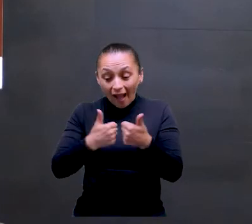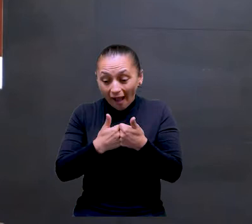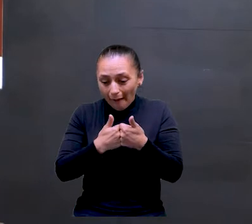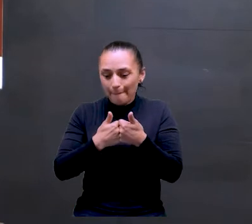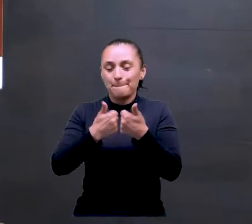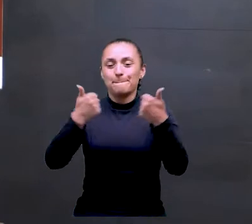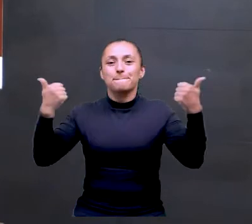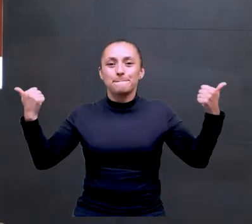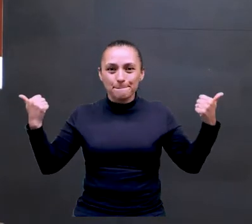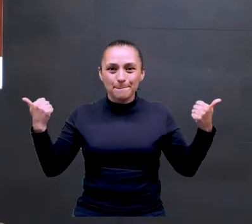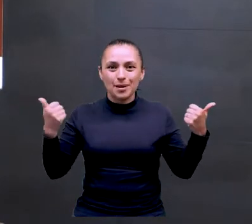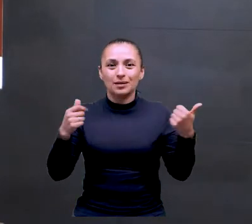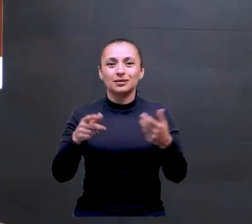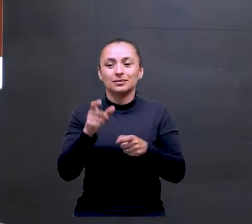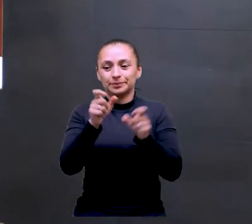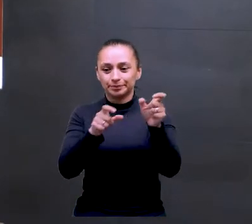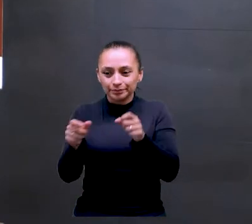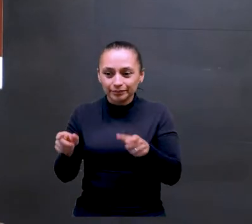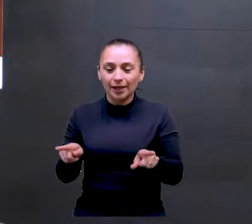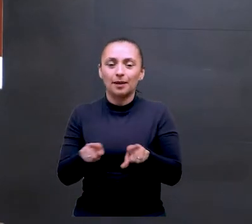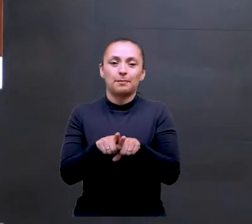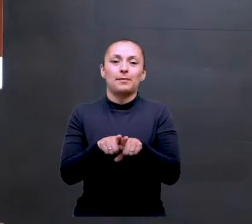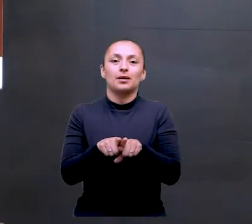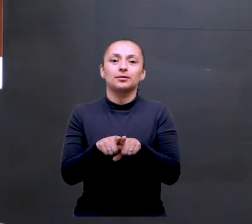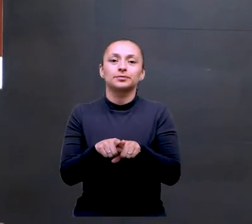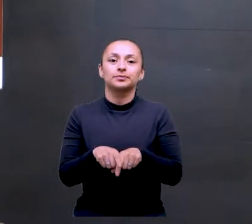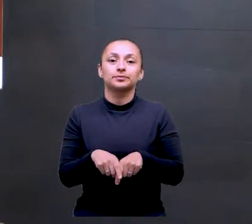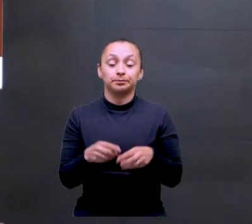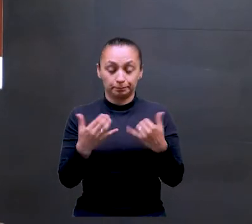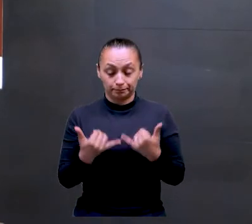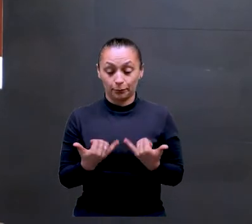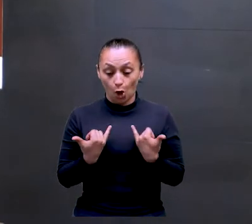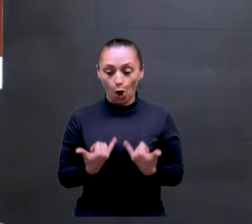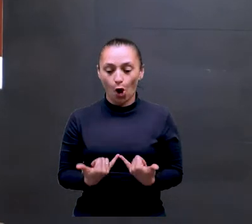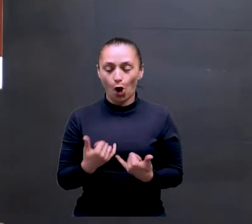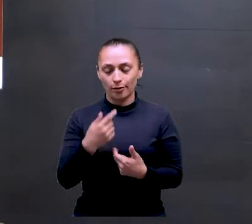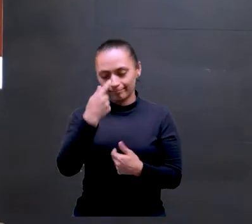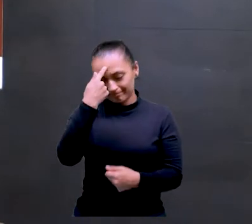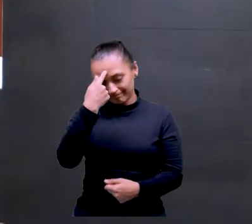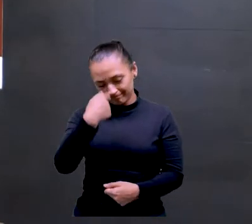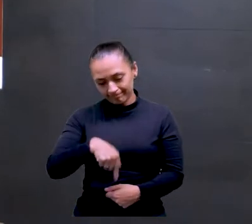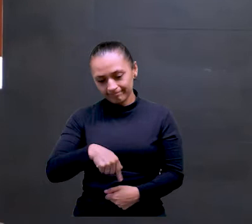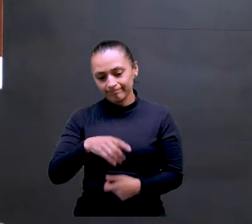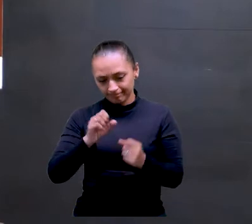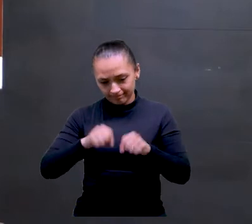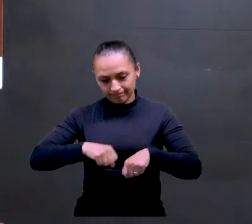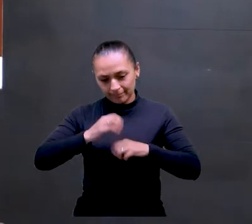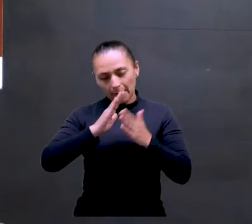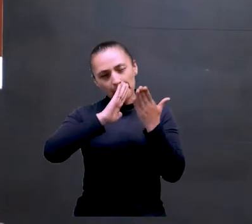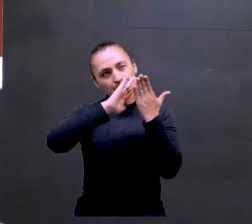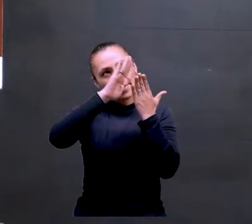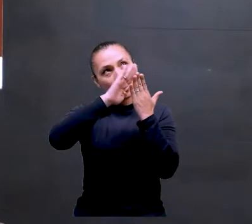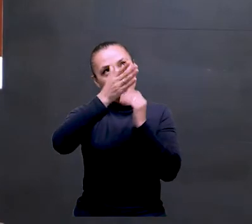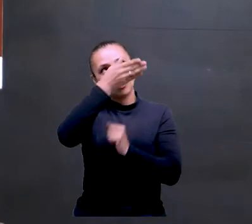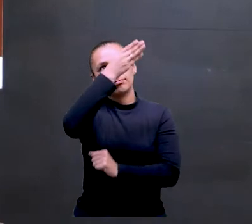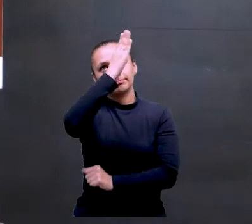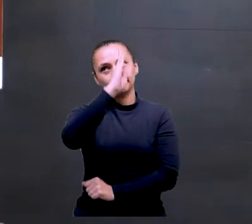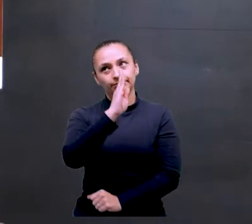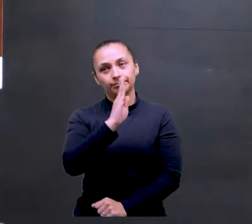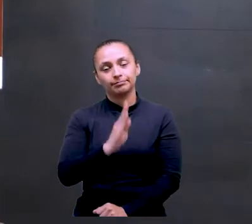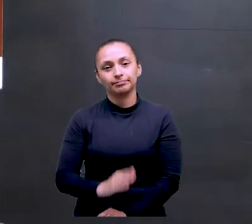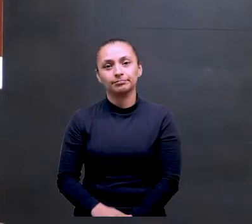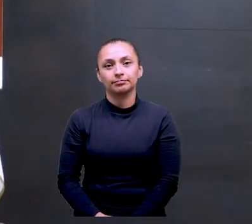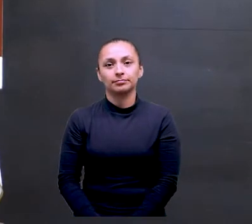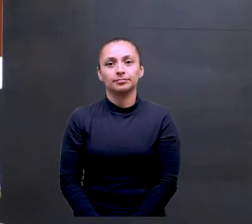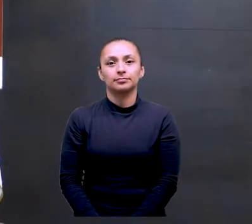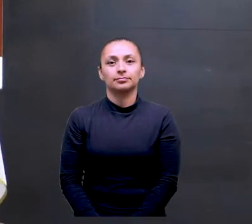que nos apartan de nuestros hermanos por eso con este corazón arrepentido pidamos perdón al